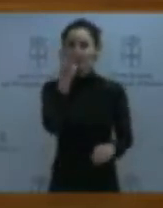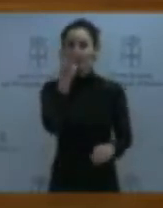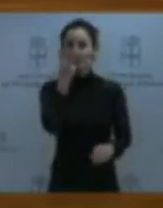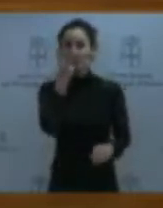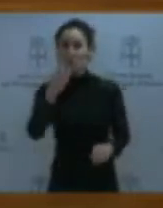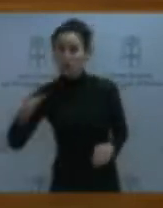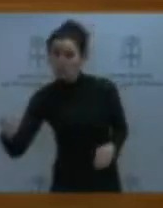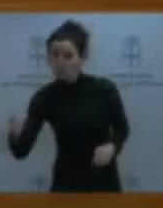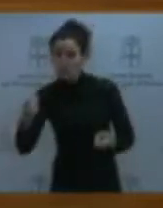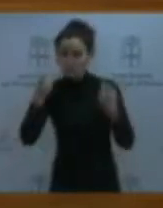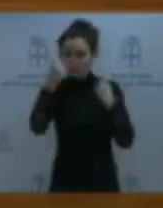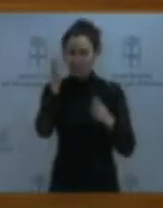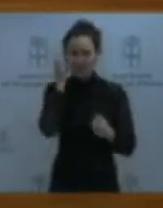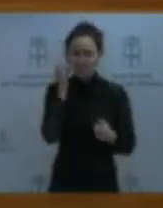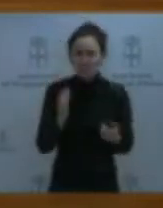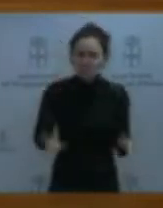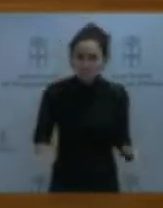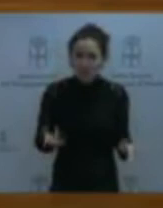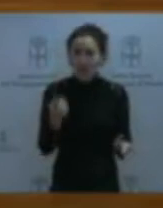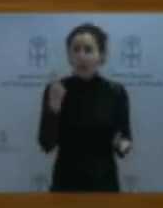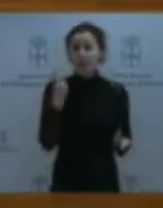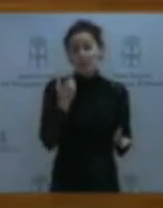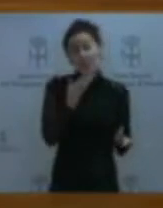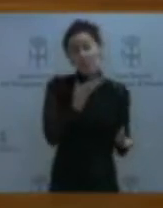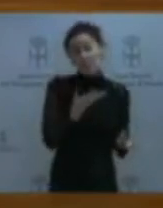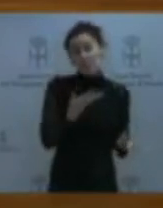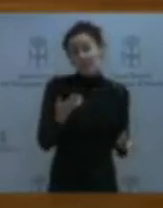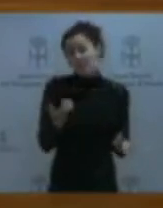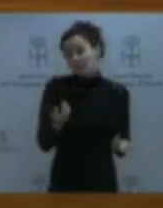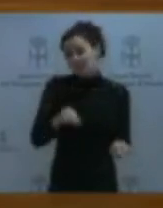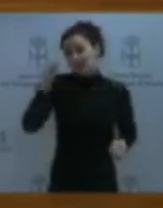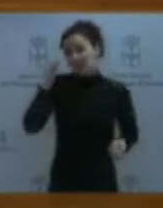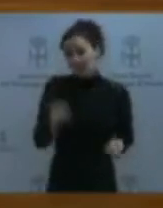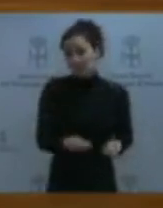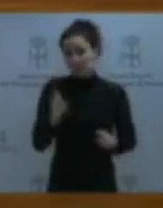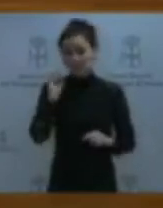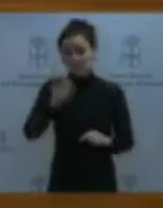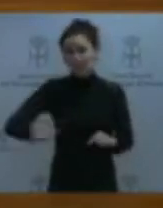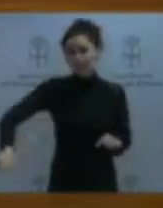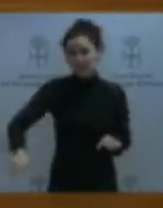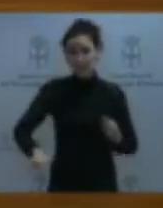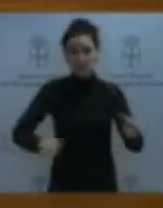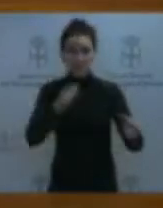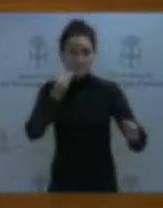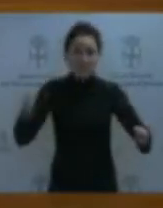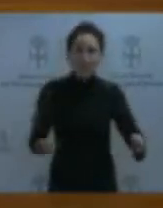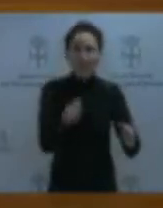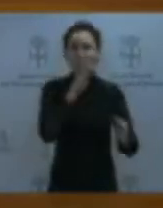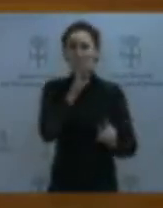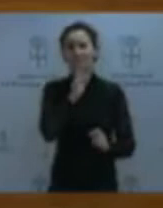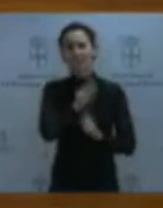3.200 alumnos, hay 500 y pico profesores. Han mejorado en determinada, porque hay más gente